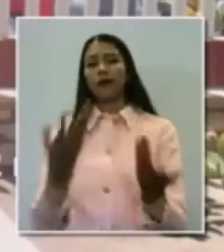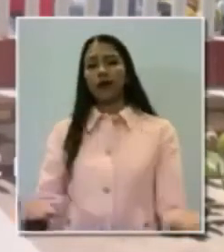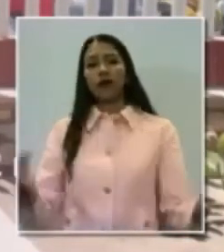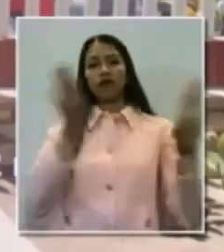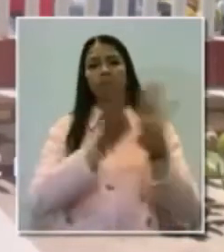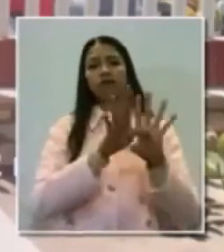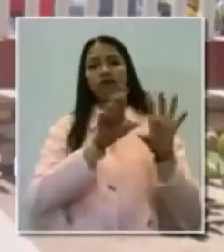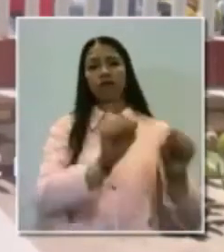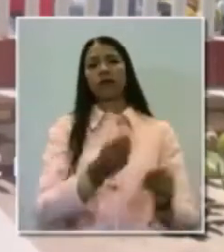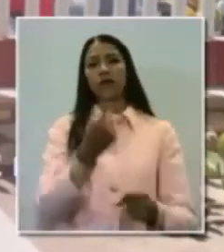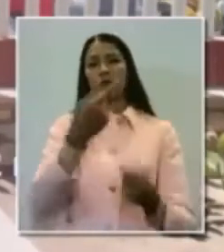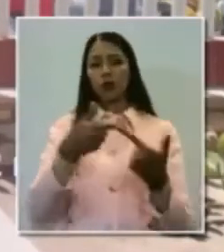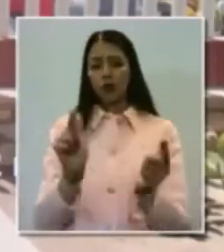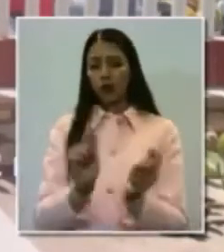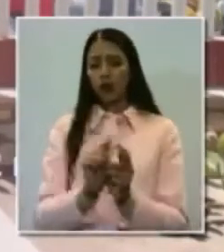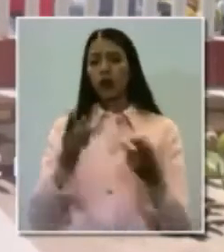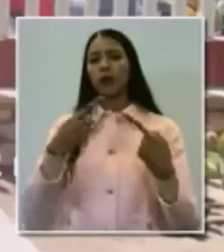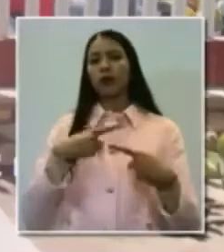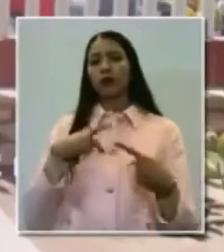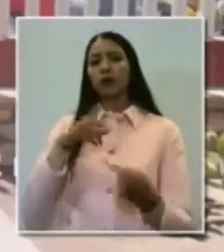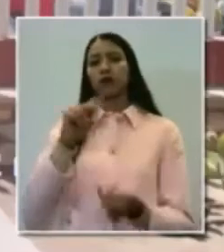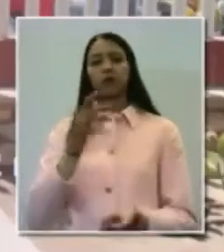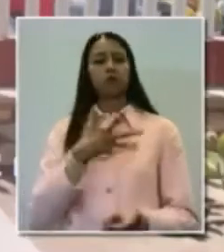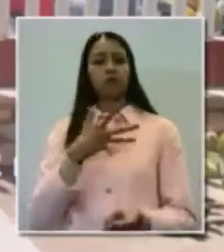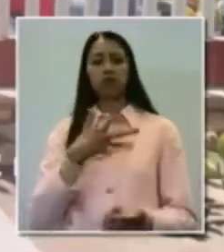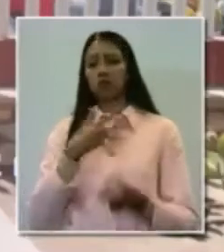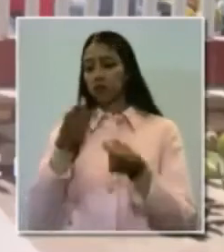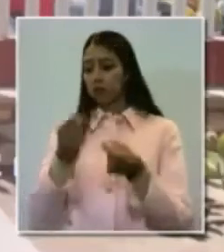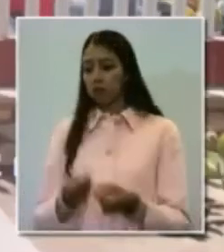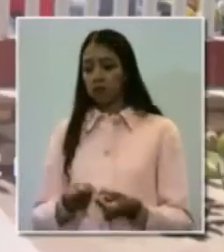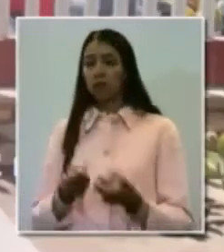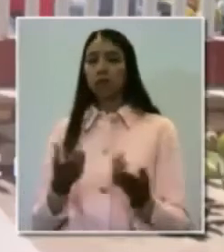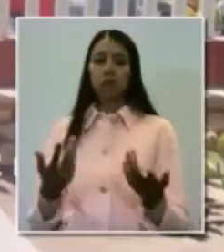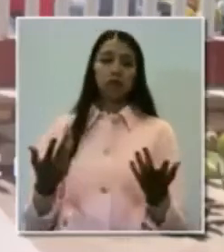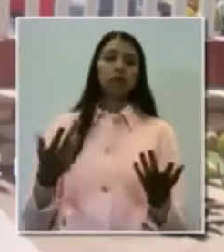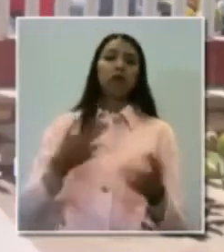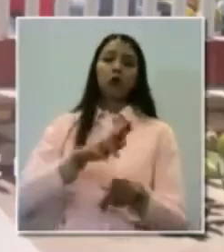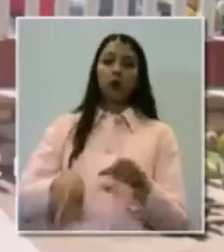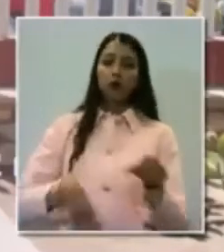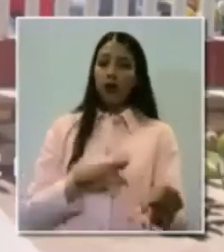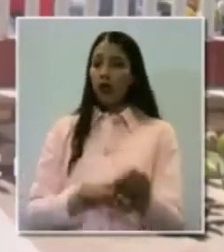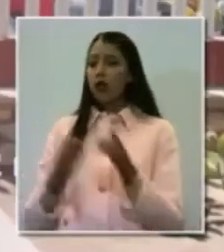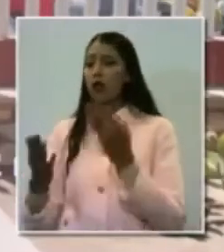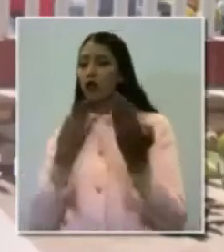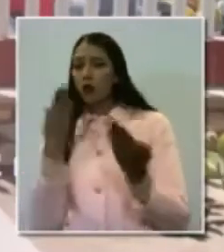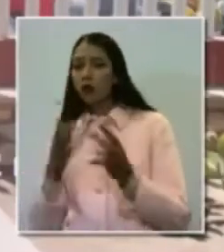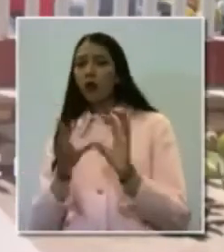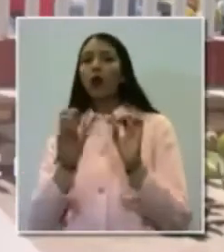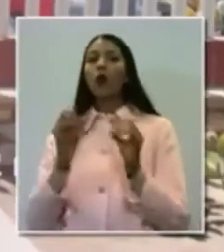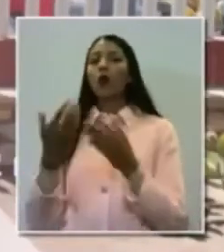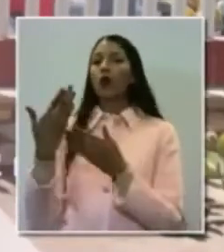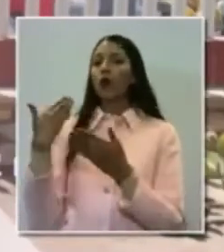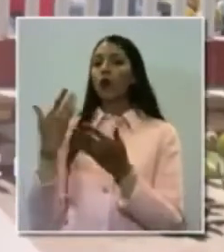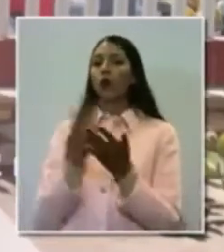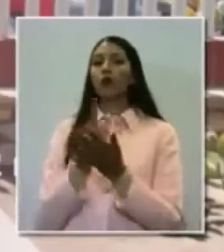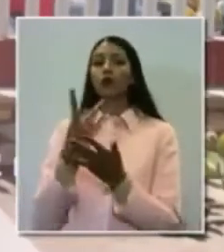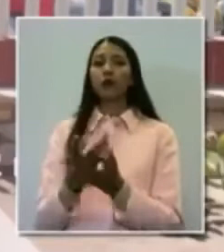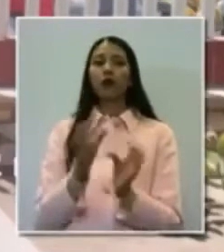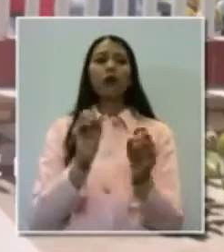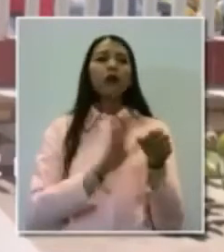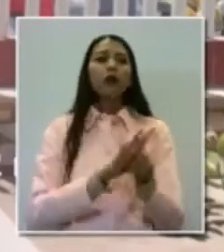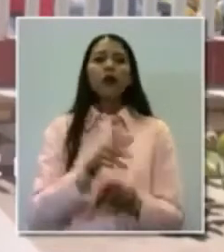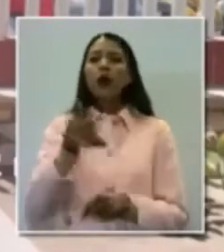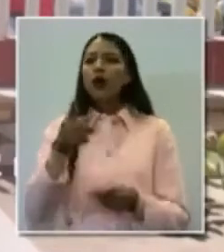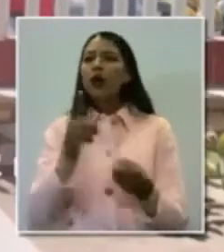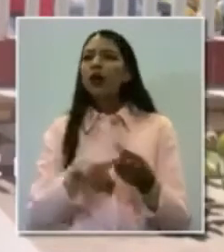por un grupo de personas que no tenemos la certeza si son normalistas, son recién egresados o cuál es